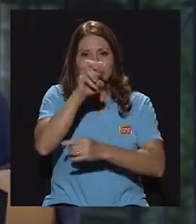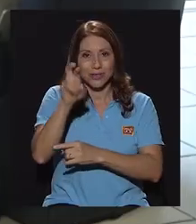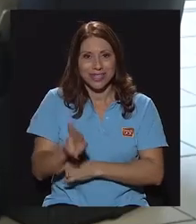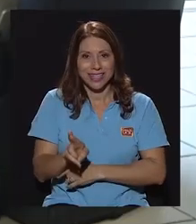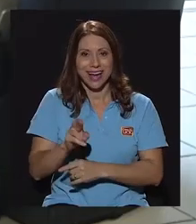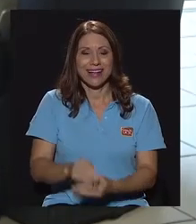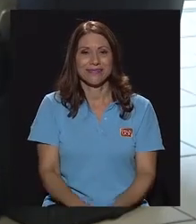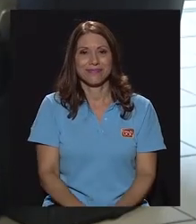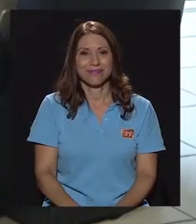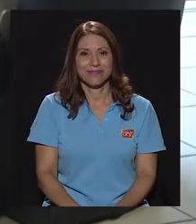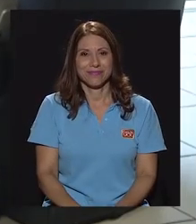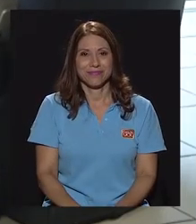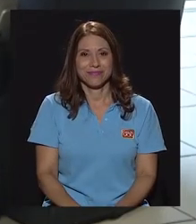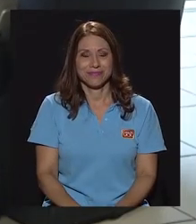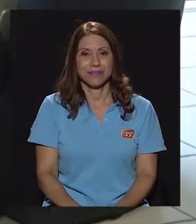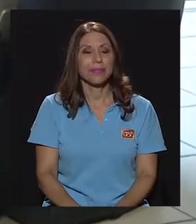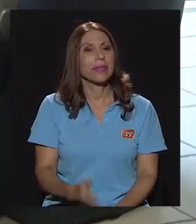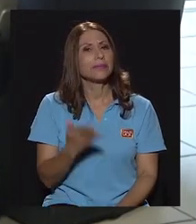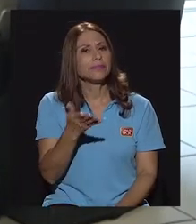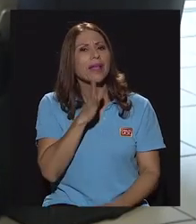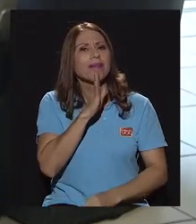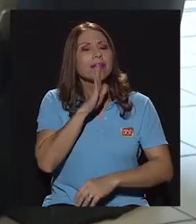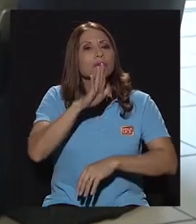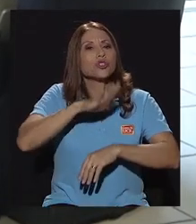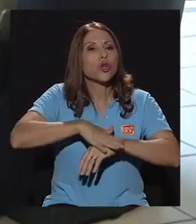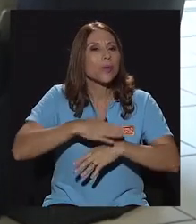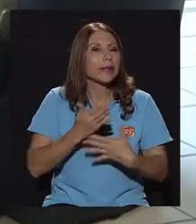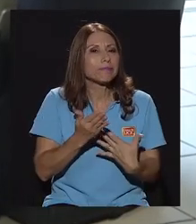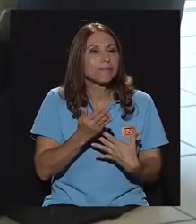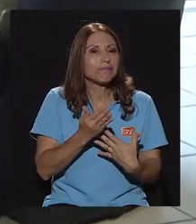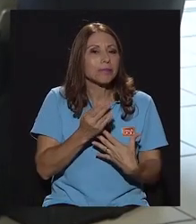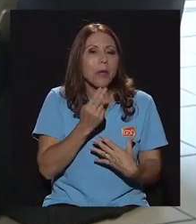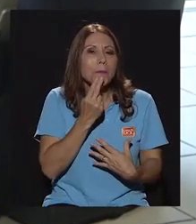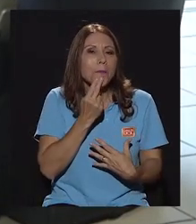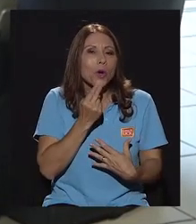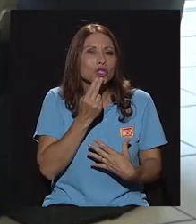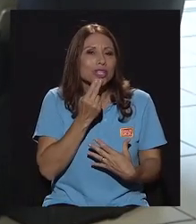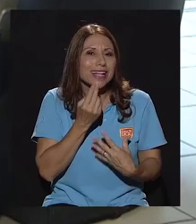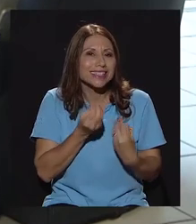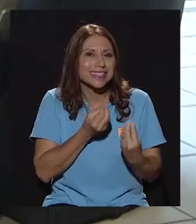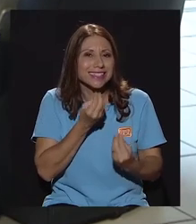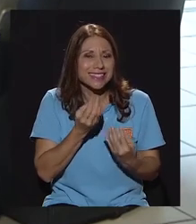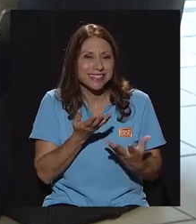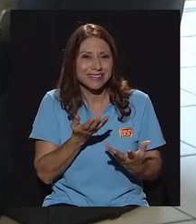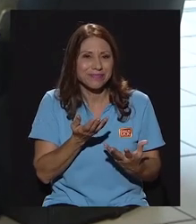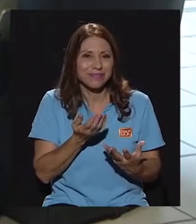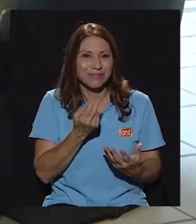Rica. Marcela, hablemos de los postres.